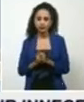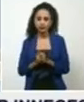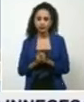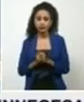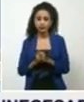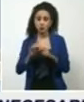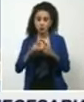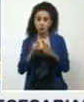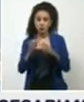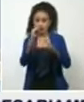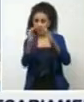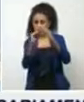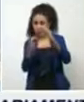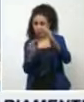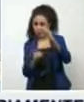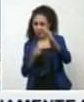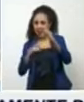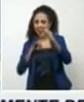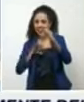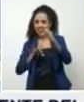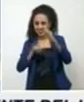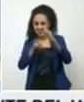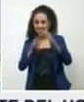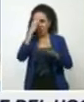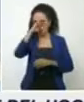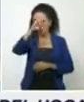número 15.